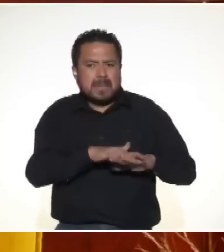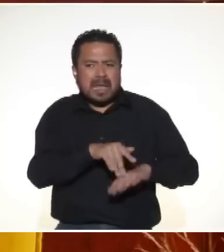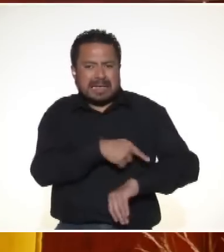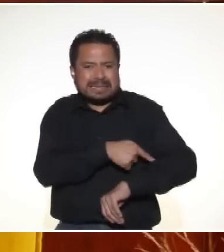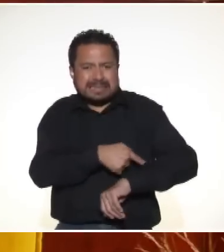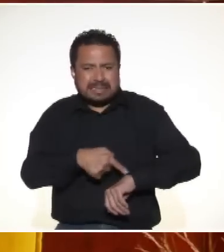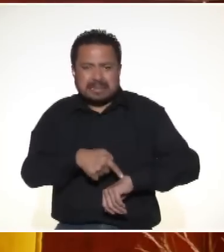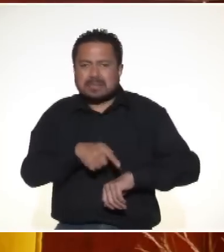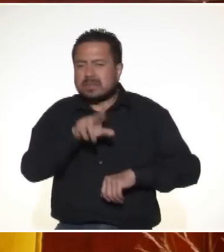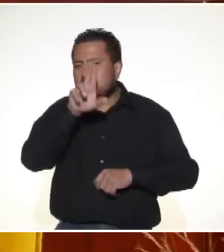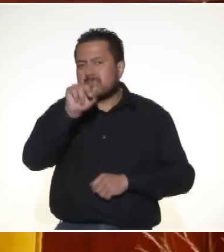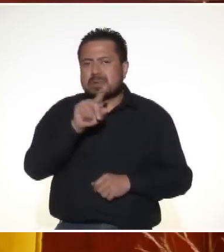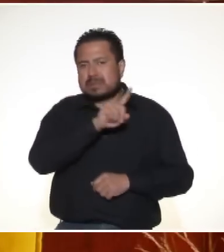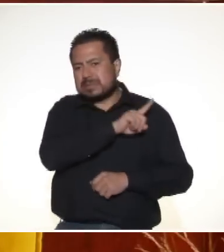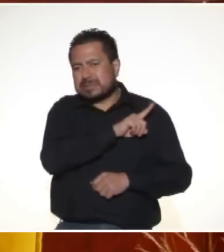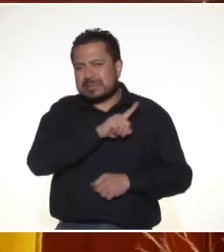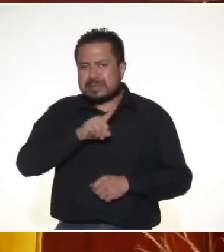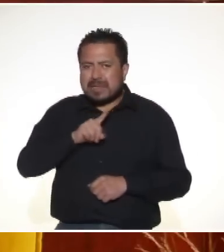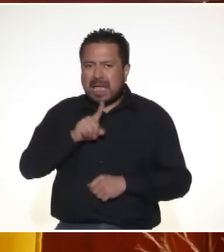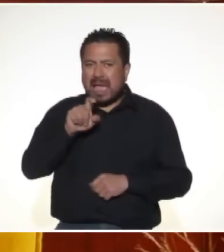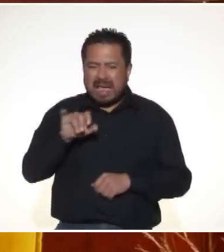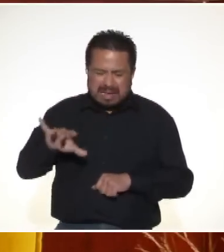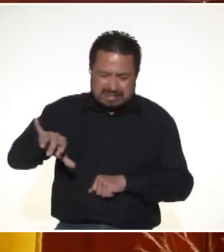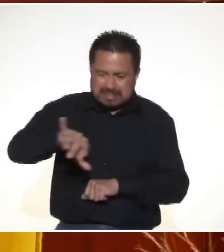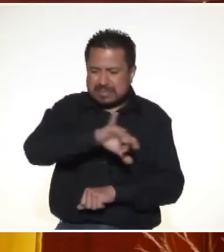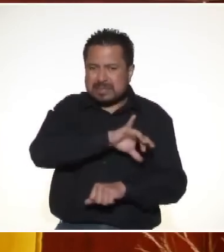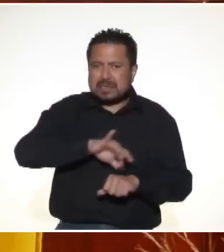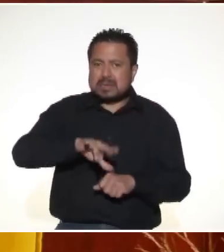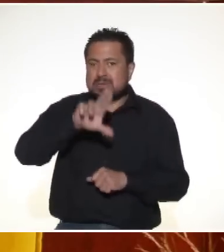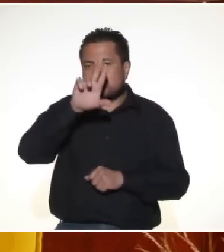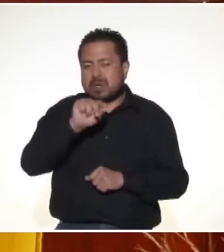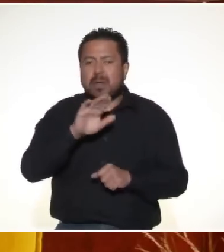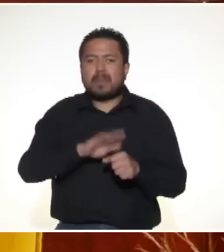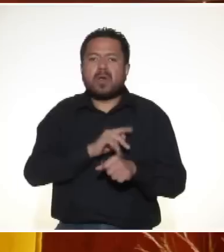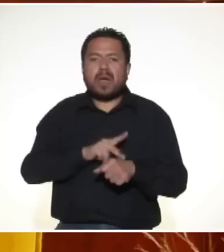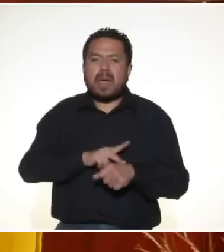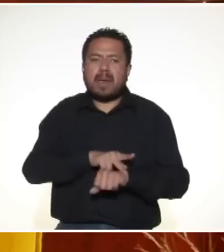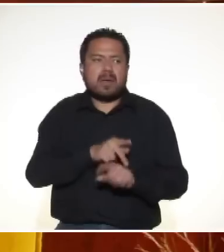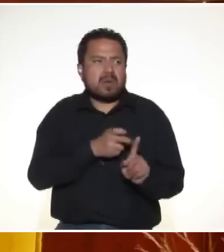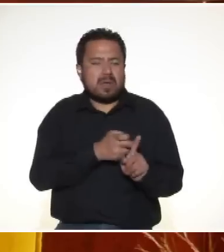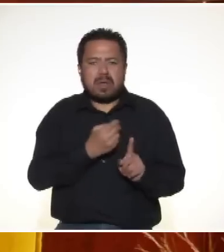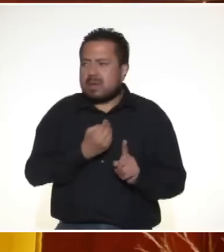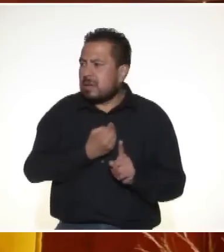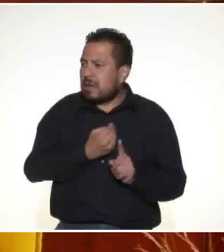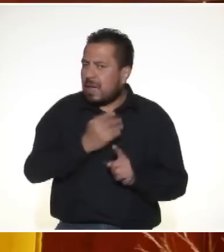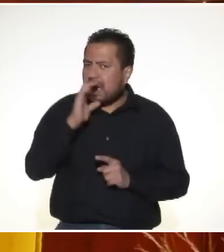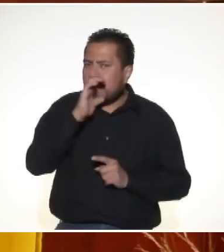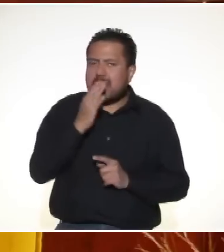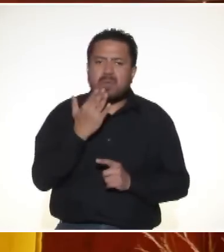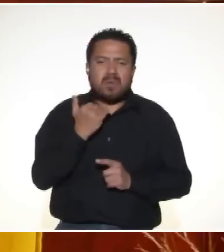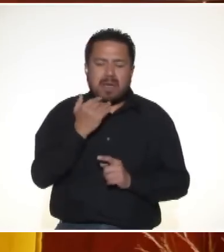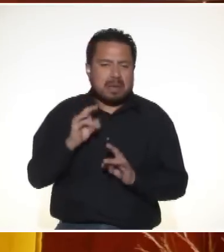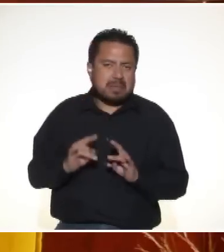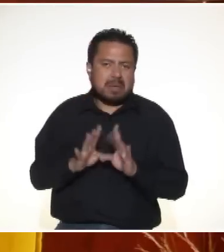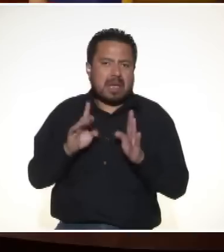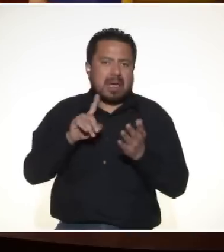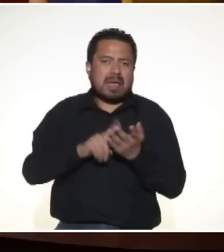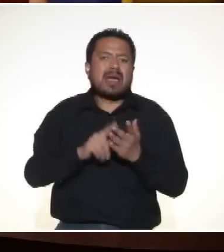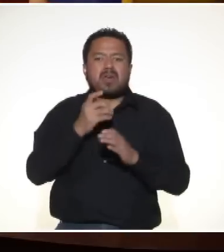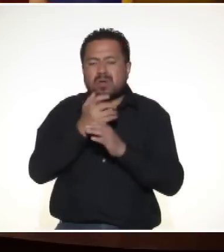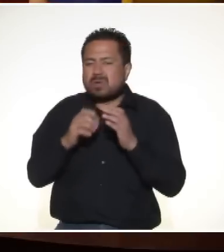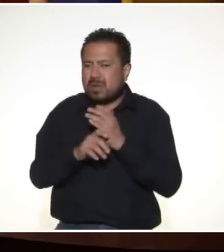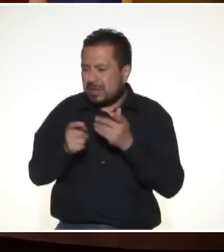extensa, no hay que empapar al paciente por el riesgo de hipotermia. Ya nuestra piel no mantiene el calor, irónicamente. Que es uno de los